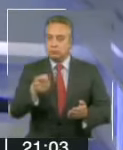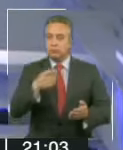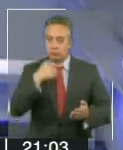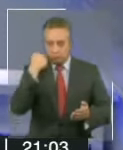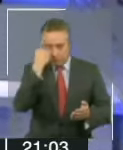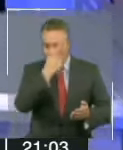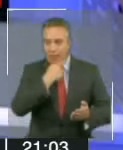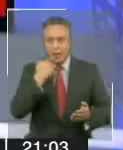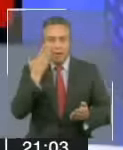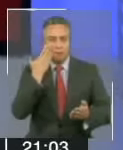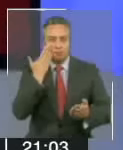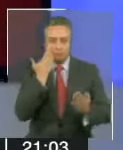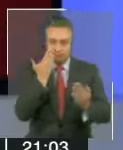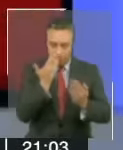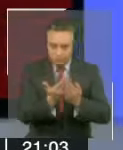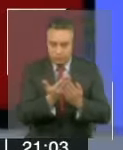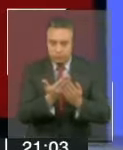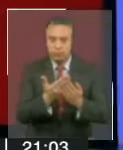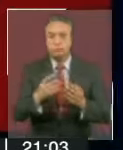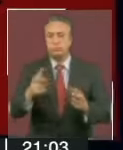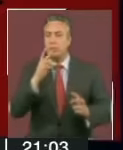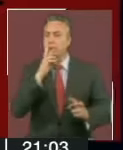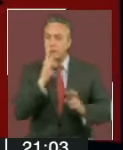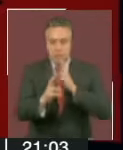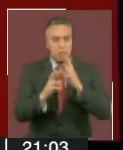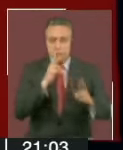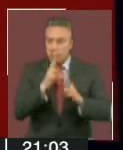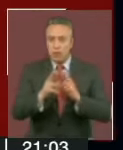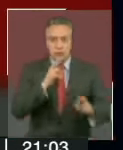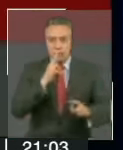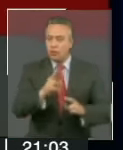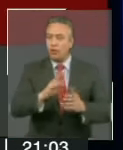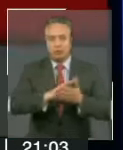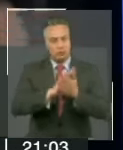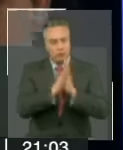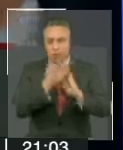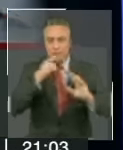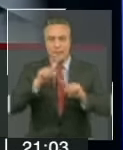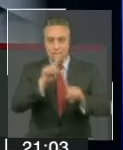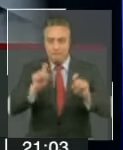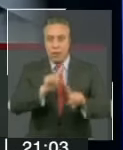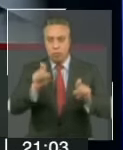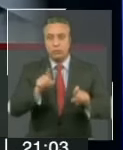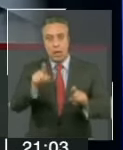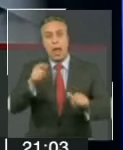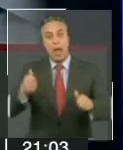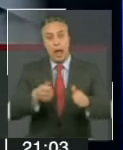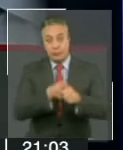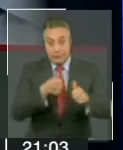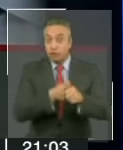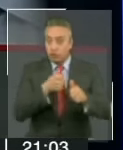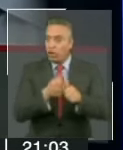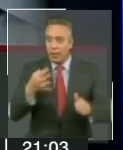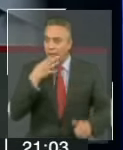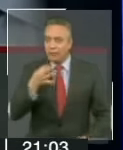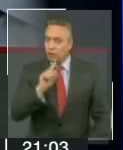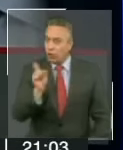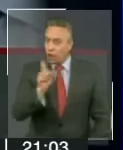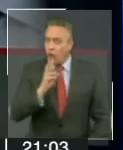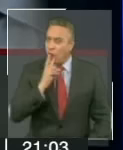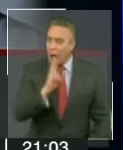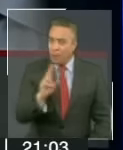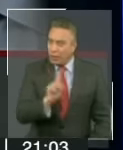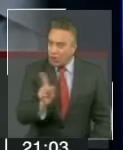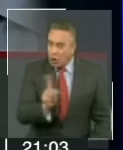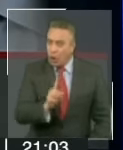que contestó todas las preguntas de la prensa, incluso las que sus asesores le pedían no responder, y